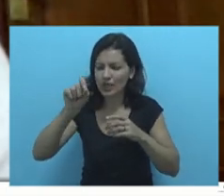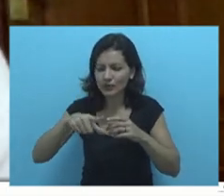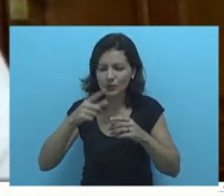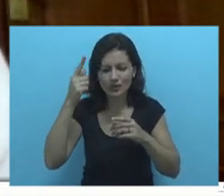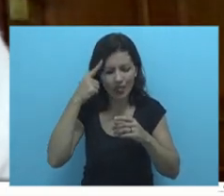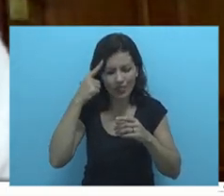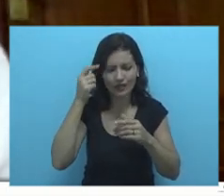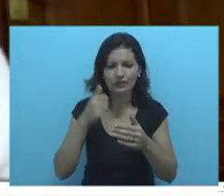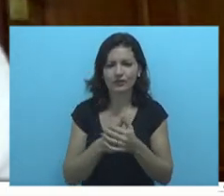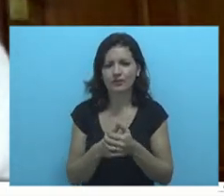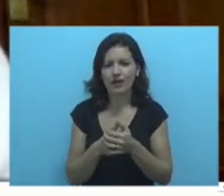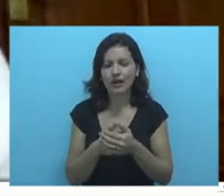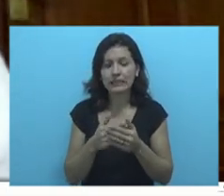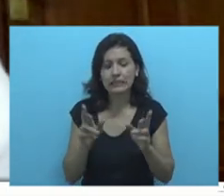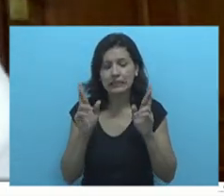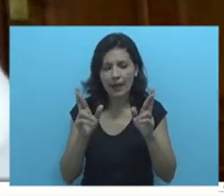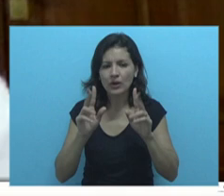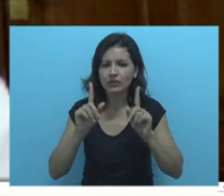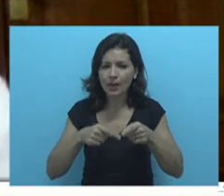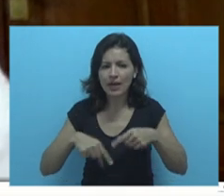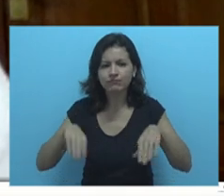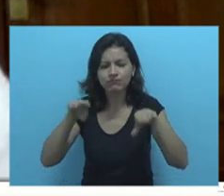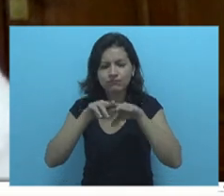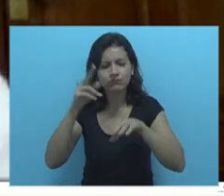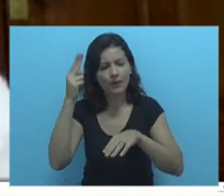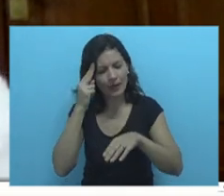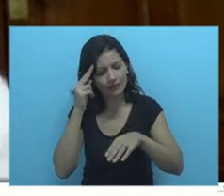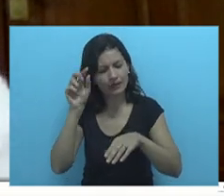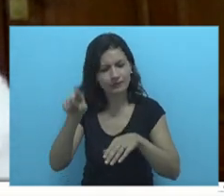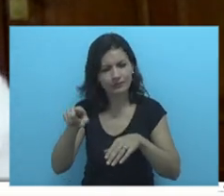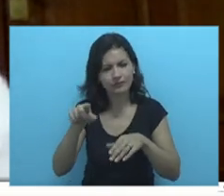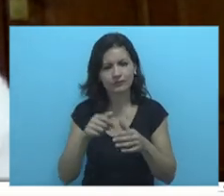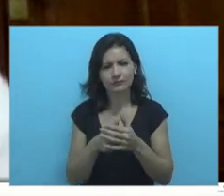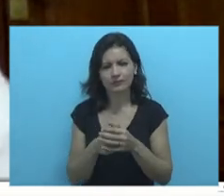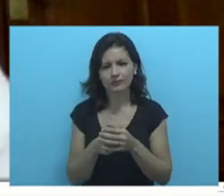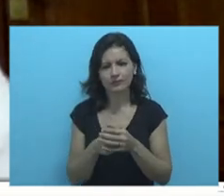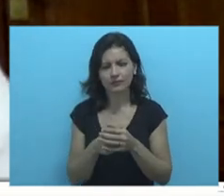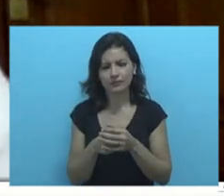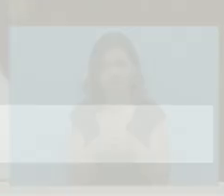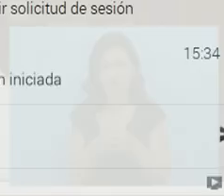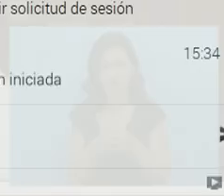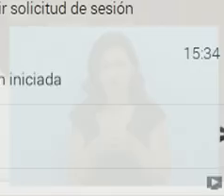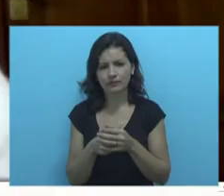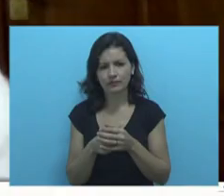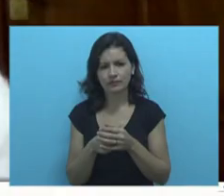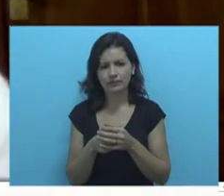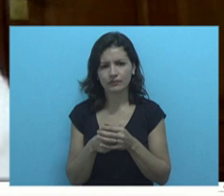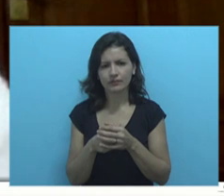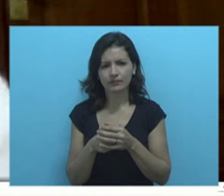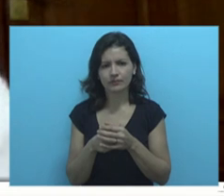altura, todos los que estamos aquí, de honrar todos esos valores y todos esos principios que destacamos de